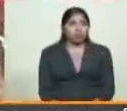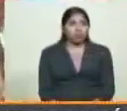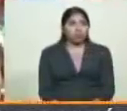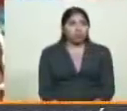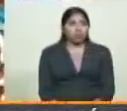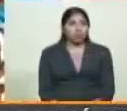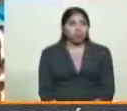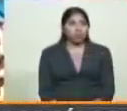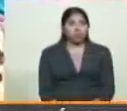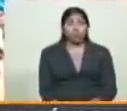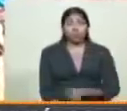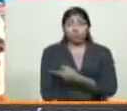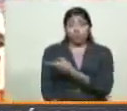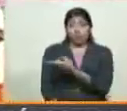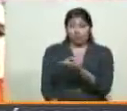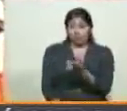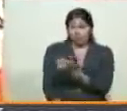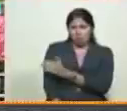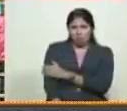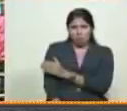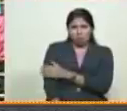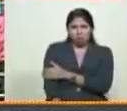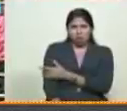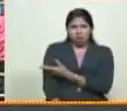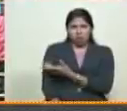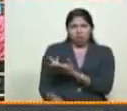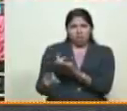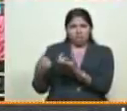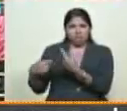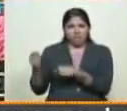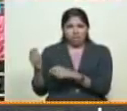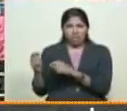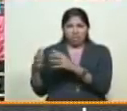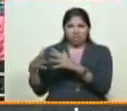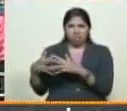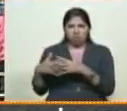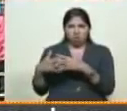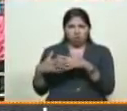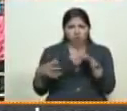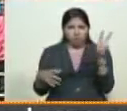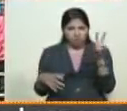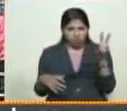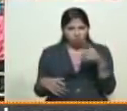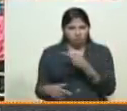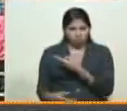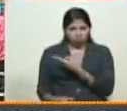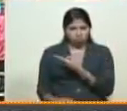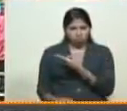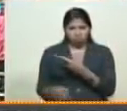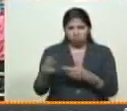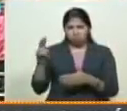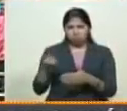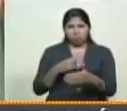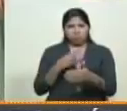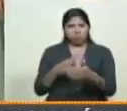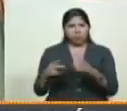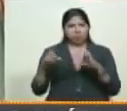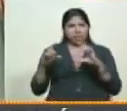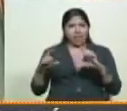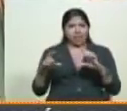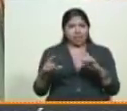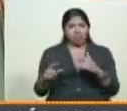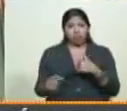Y si ellos ofrecen entregar la patria al imperialismo y eliminar el carné de la patria, yo